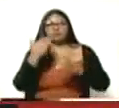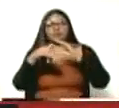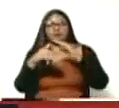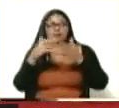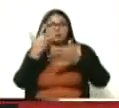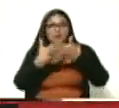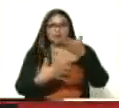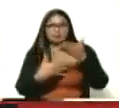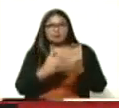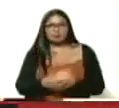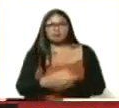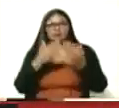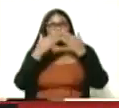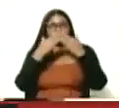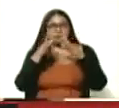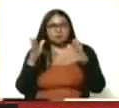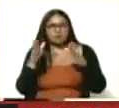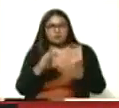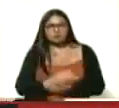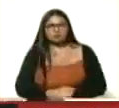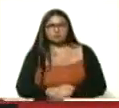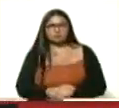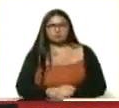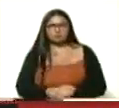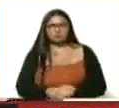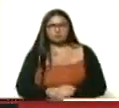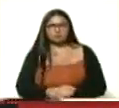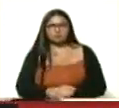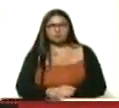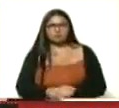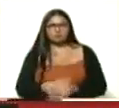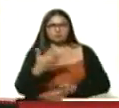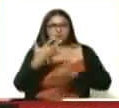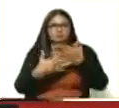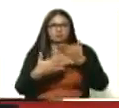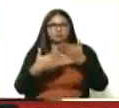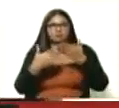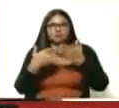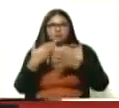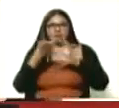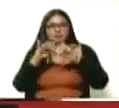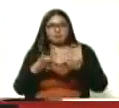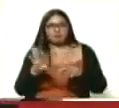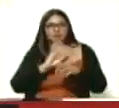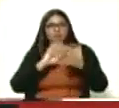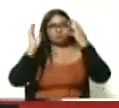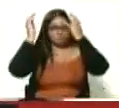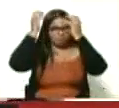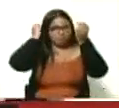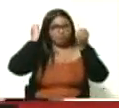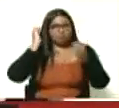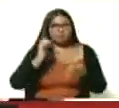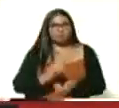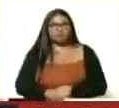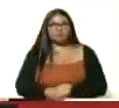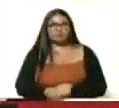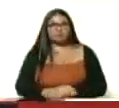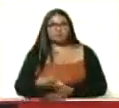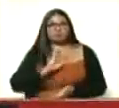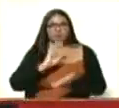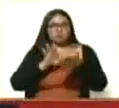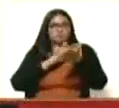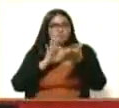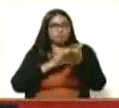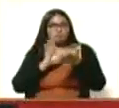y estas cartas están publicadas. Cartas manuscritas por el propio diplomático, están publicadas en la página web